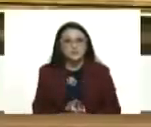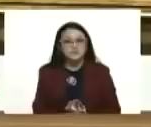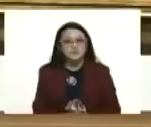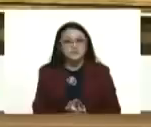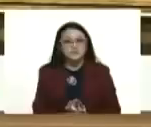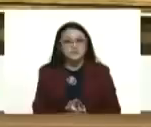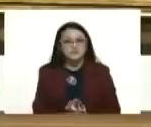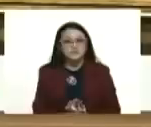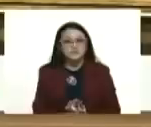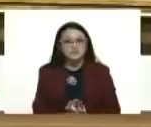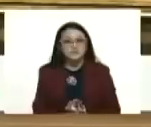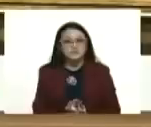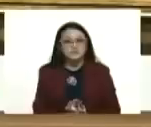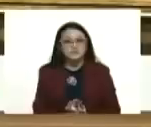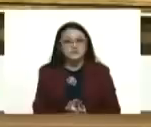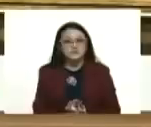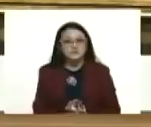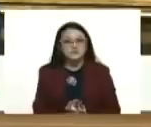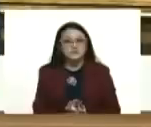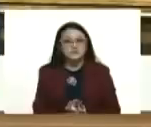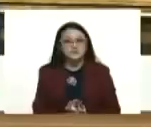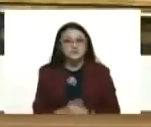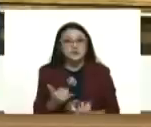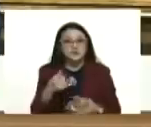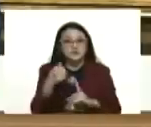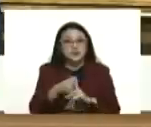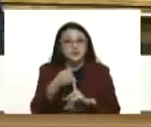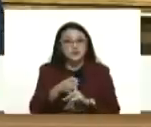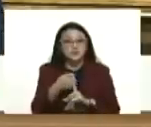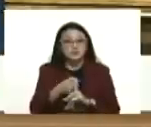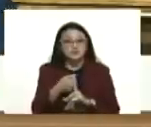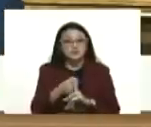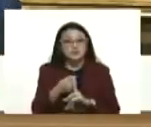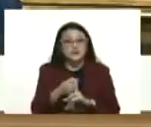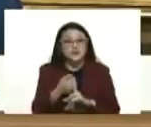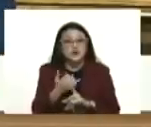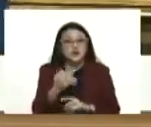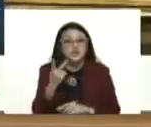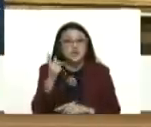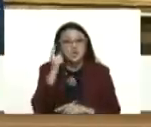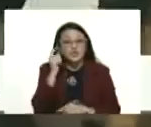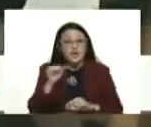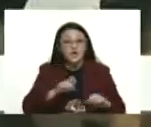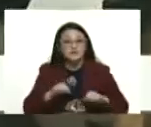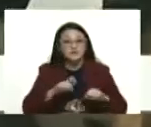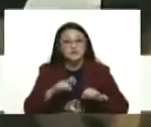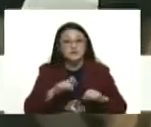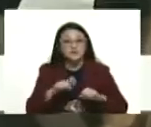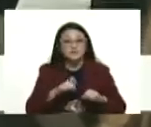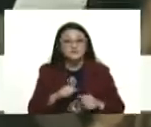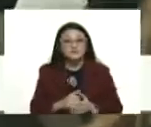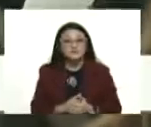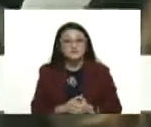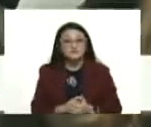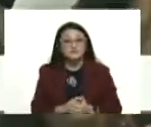Así que esta lucha adquiere dos vías de acción.